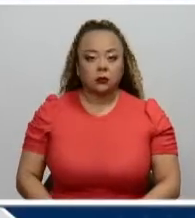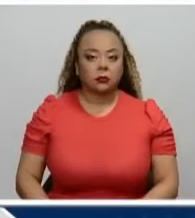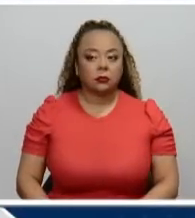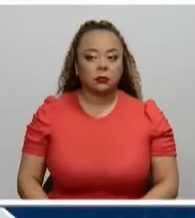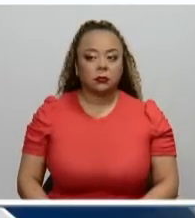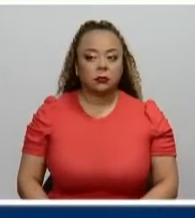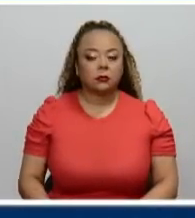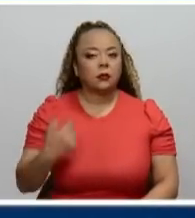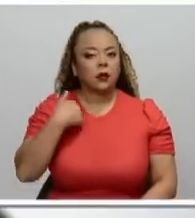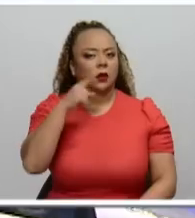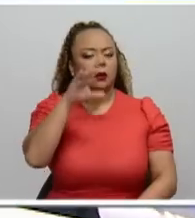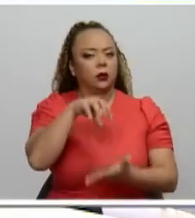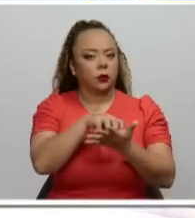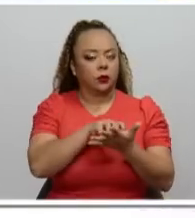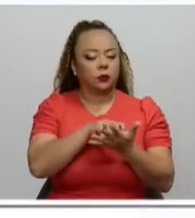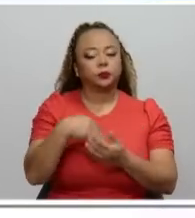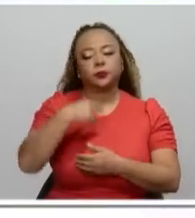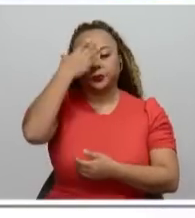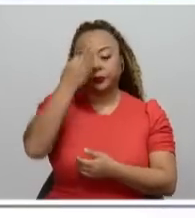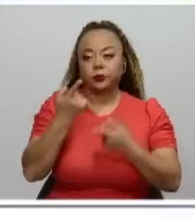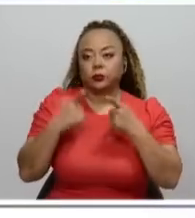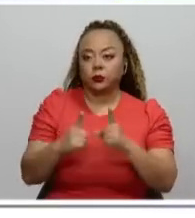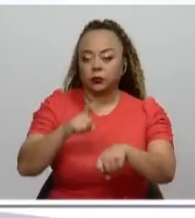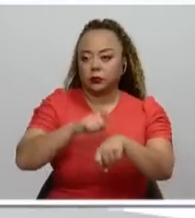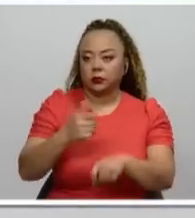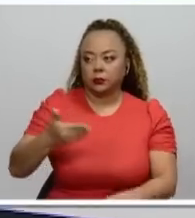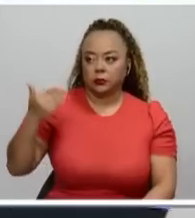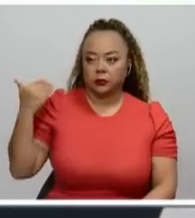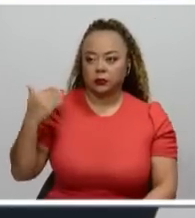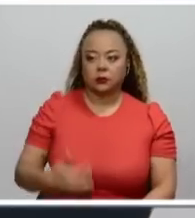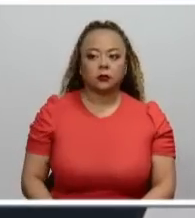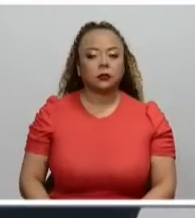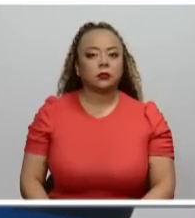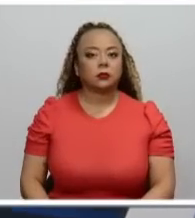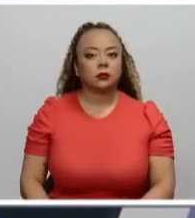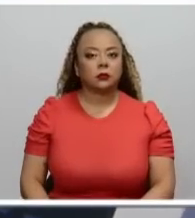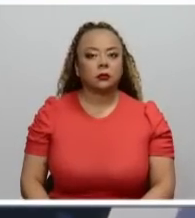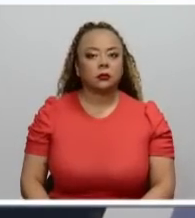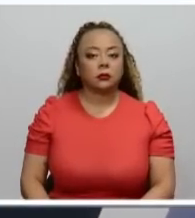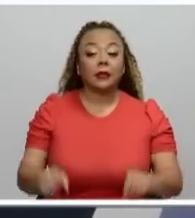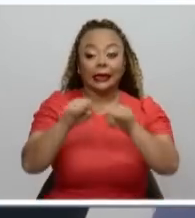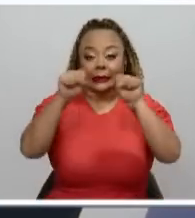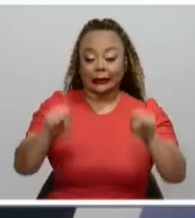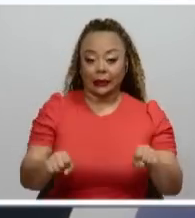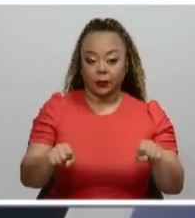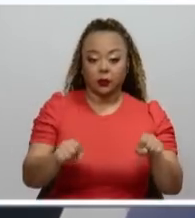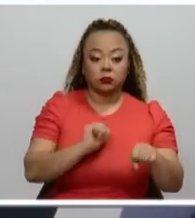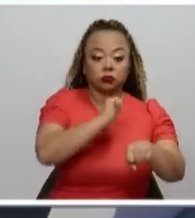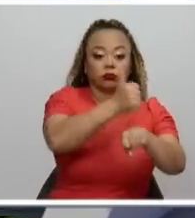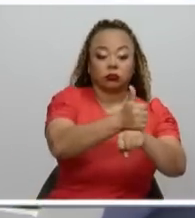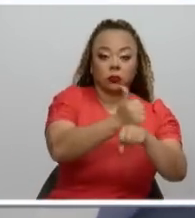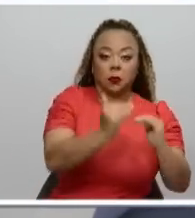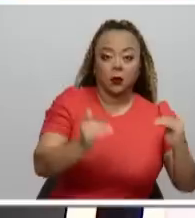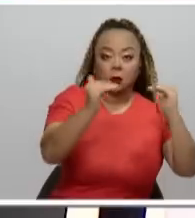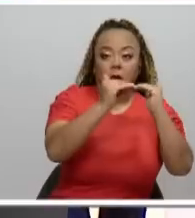hay aquí hay un gran dilema que yo creo que viene ocurriendo hace mucho rato que es que se contrapone el sistema sobre el talento del futbolista